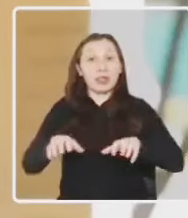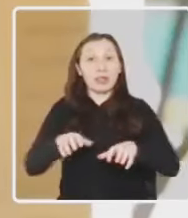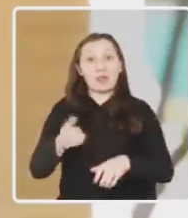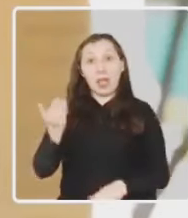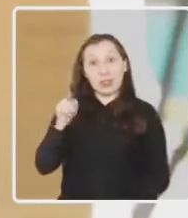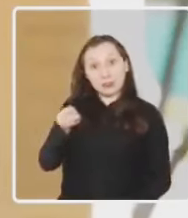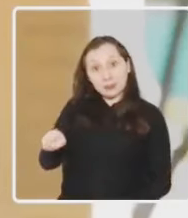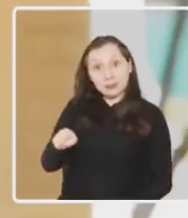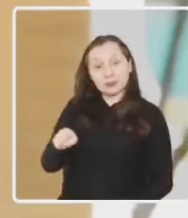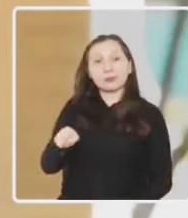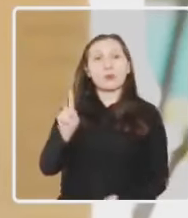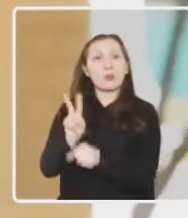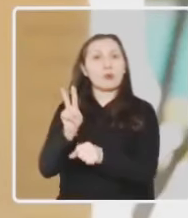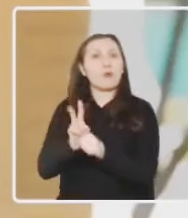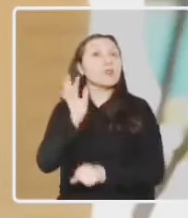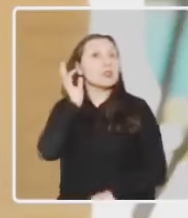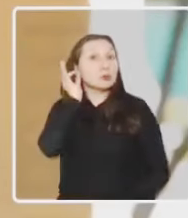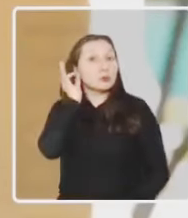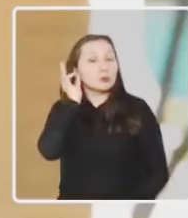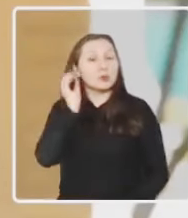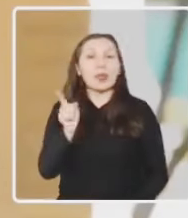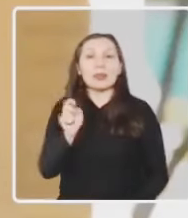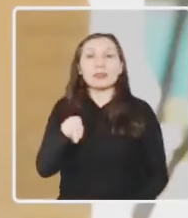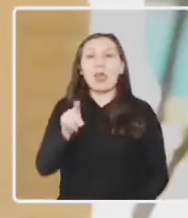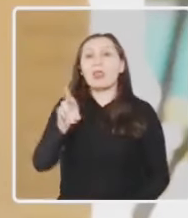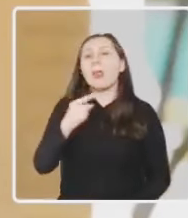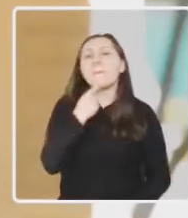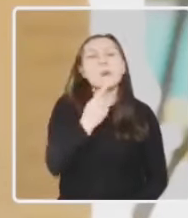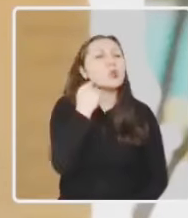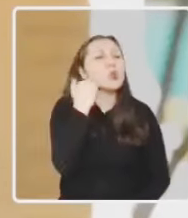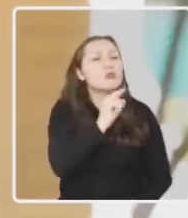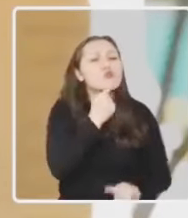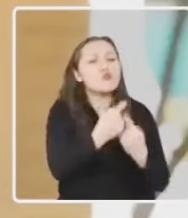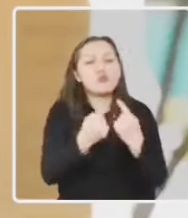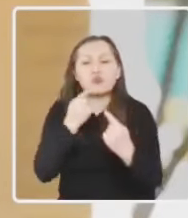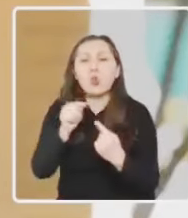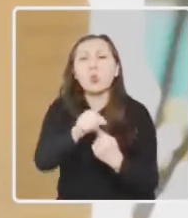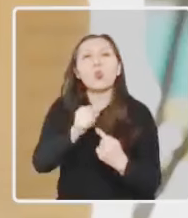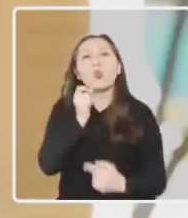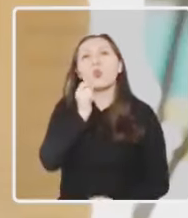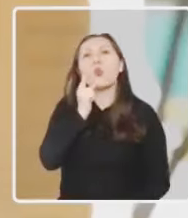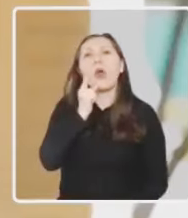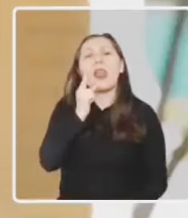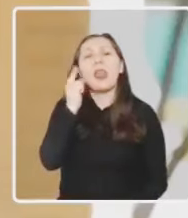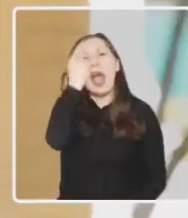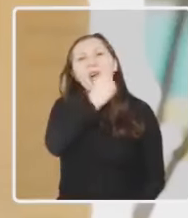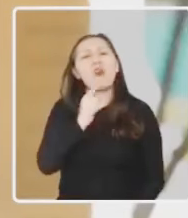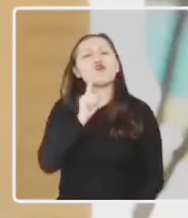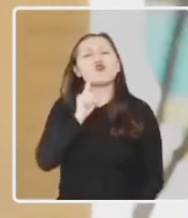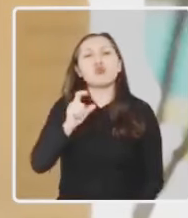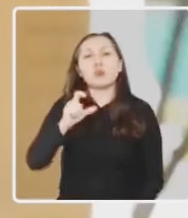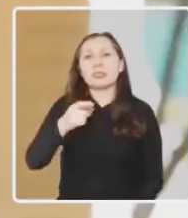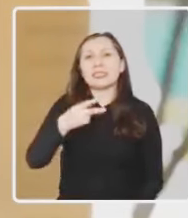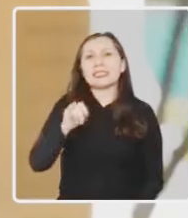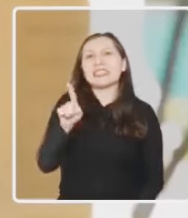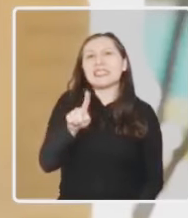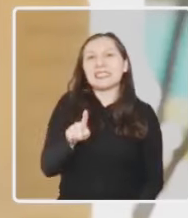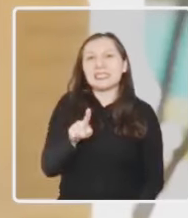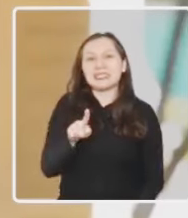tuvimos, la profe Sandra le preguntaba a los niños qué cara tiene Chis.